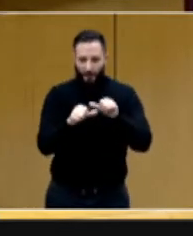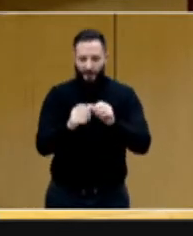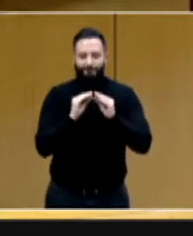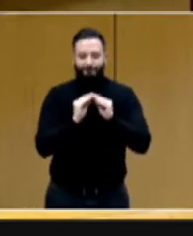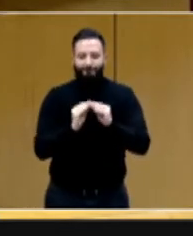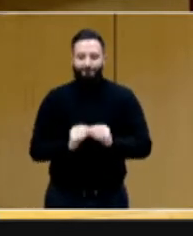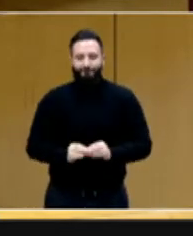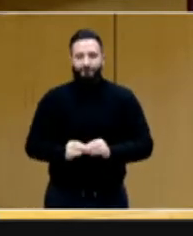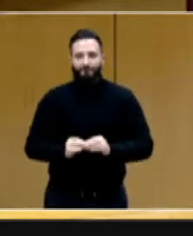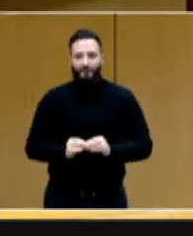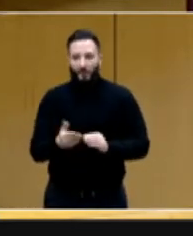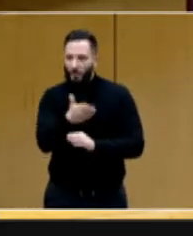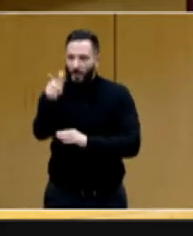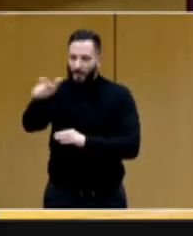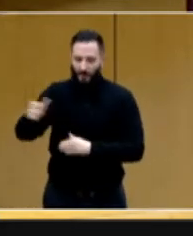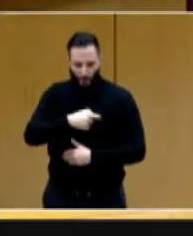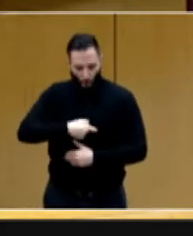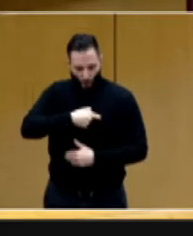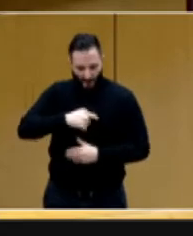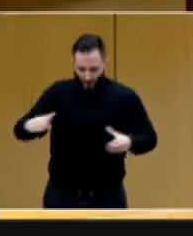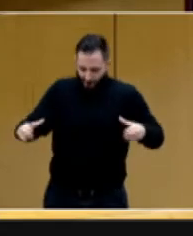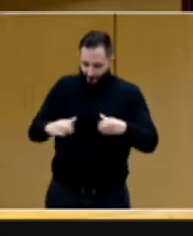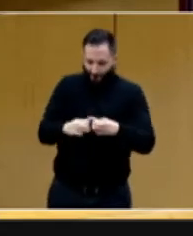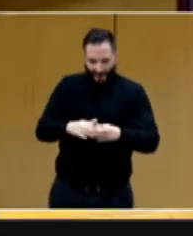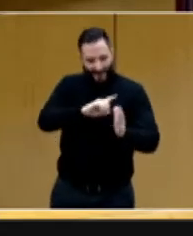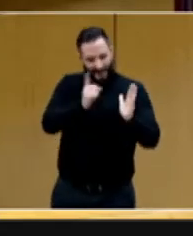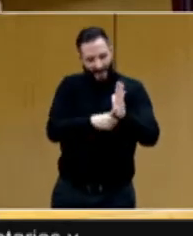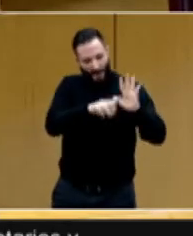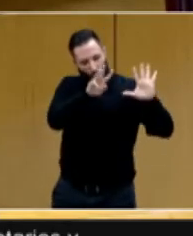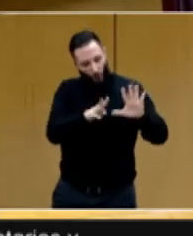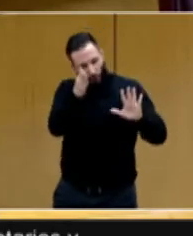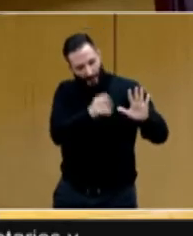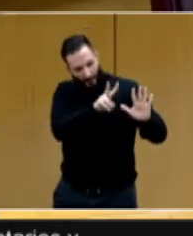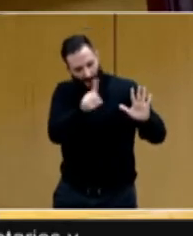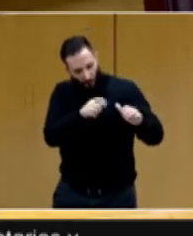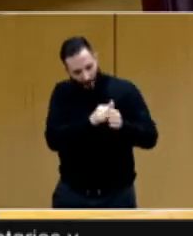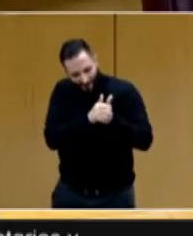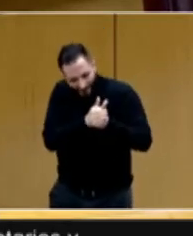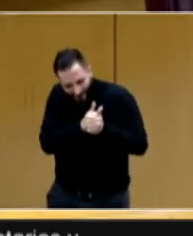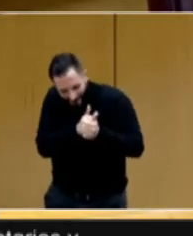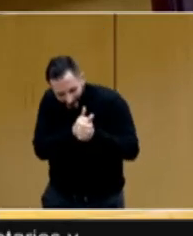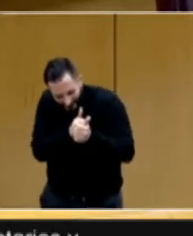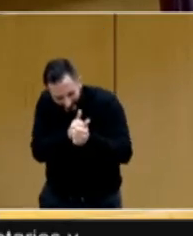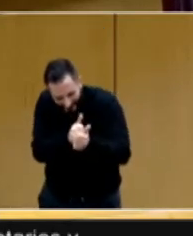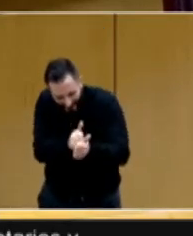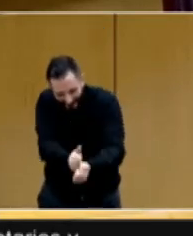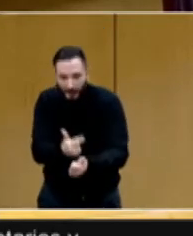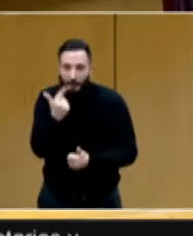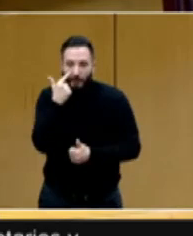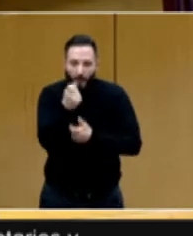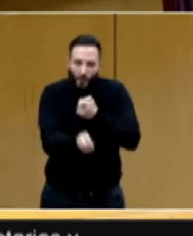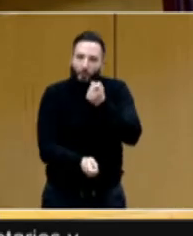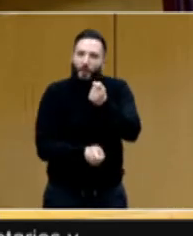una comisión de seguimiento de esta ley en la que fuimos viendo como la mayoría de los notarios iban adhiriéndose a la teoría de poder